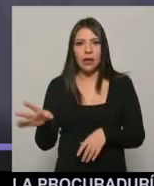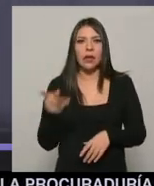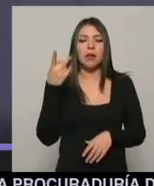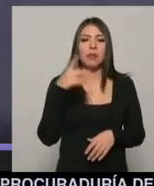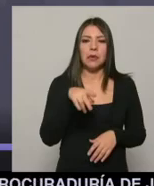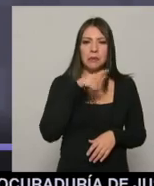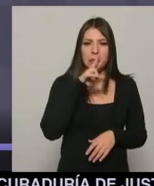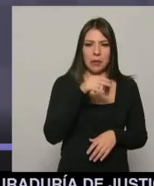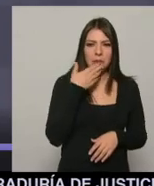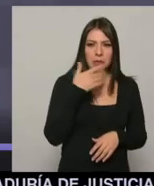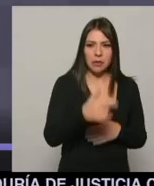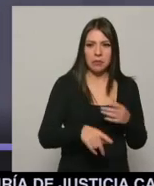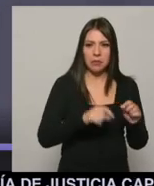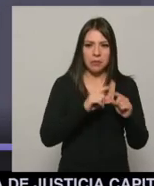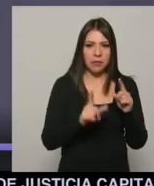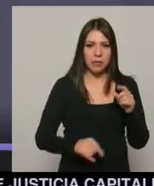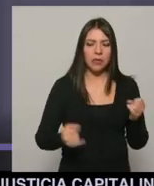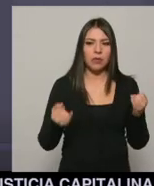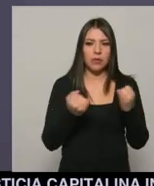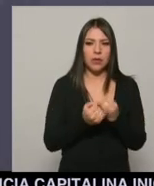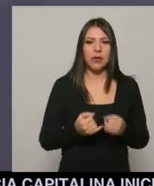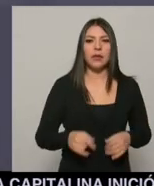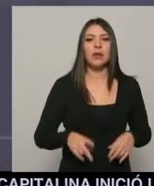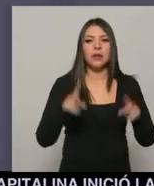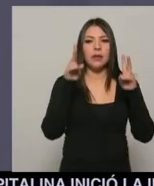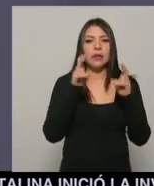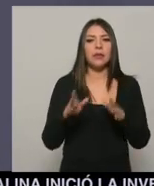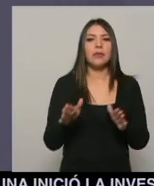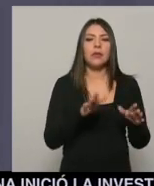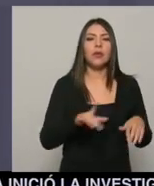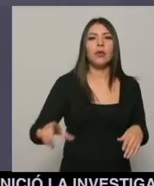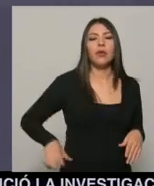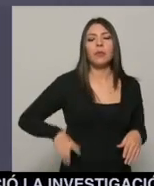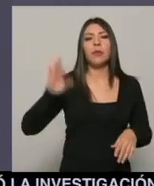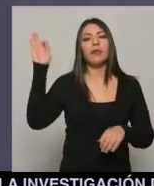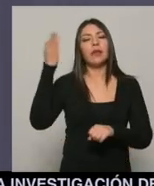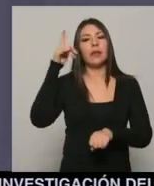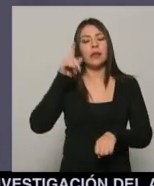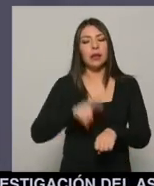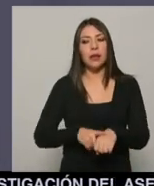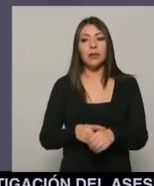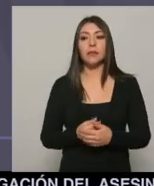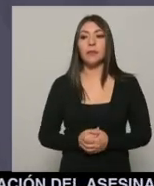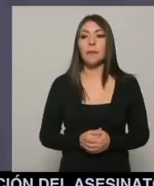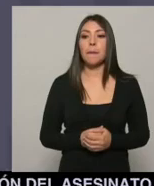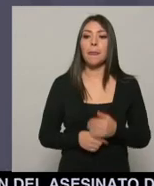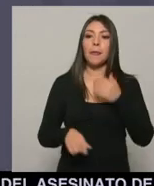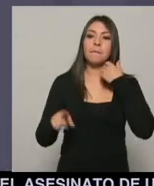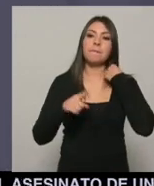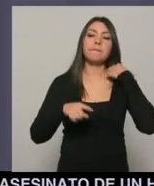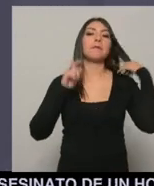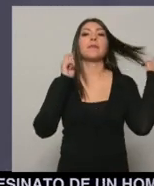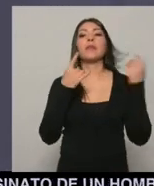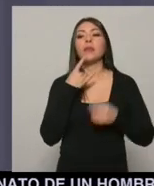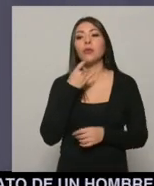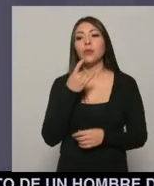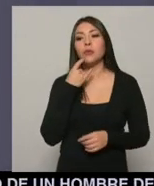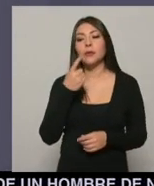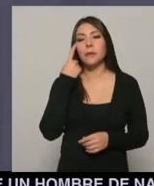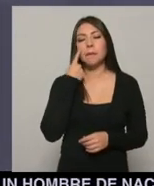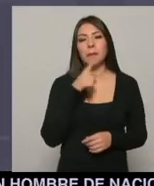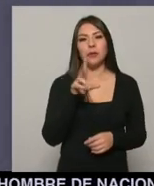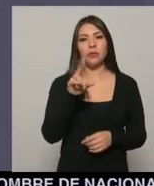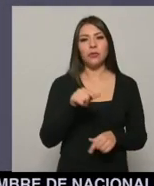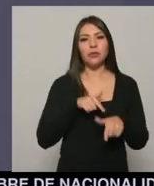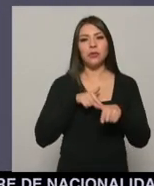que el país. En el tema de lo que es el gobierno federal y lo que es la lucha por romper con todo este